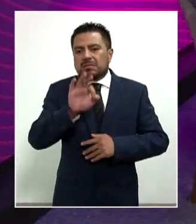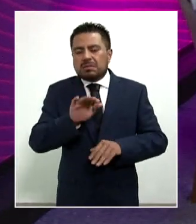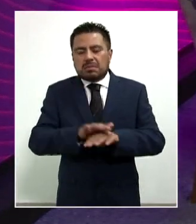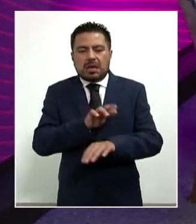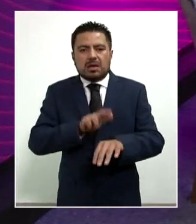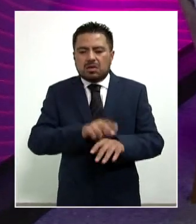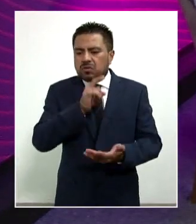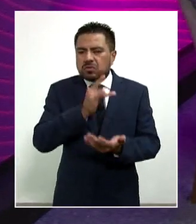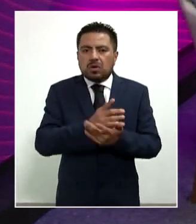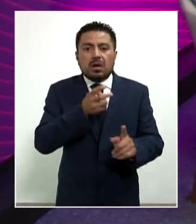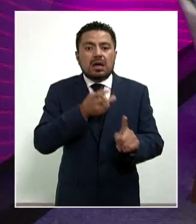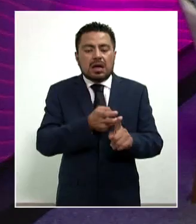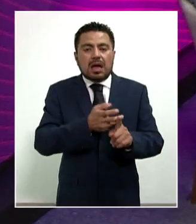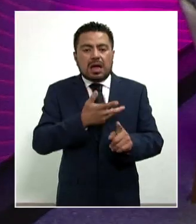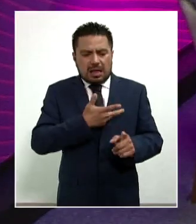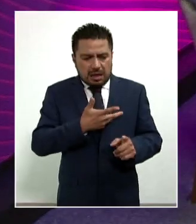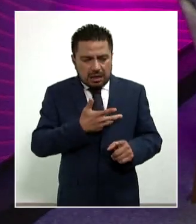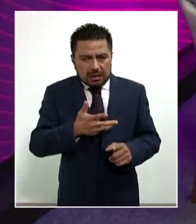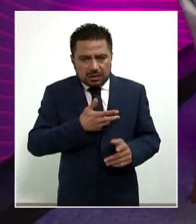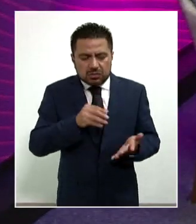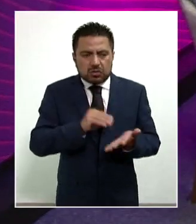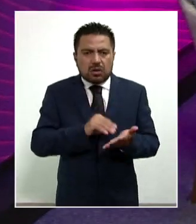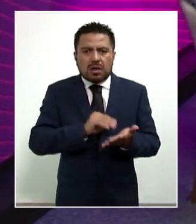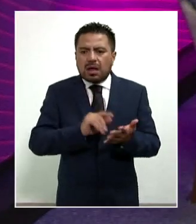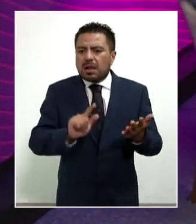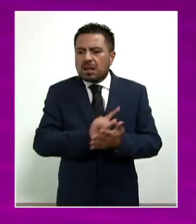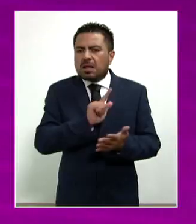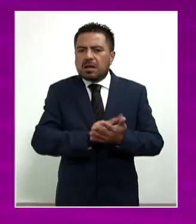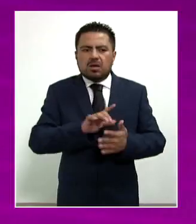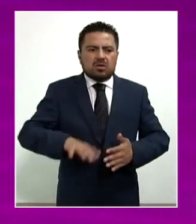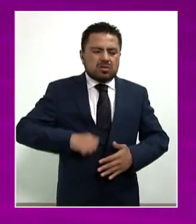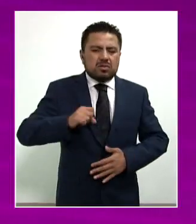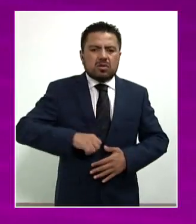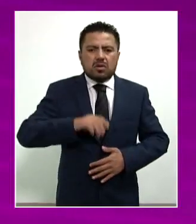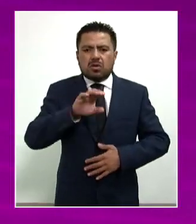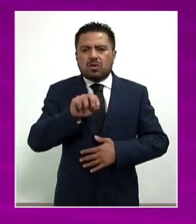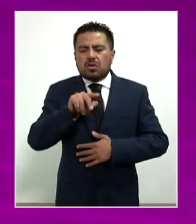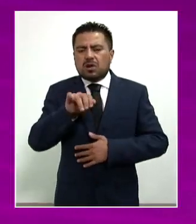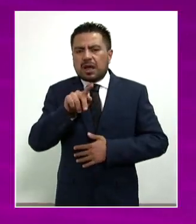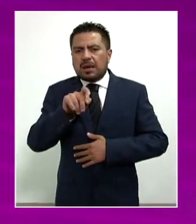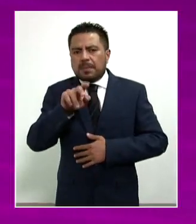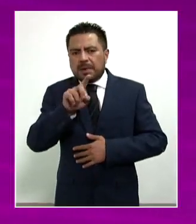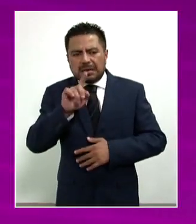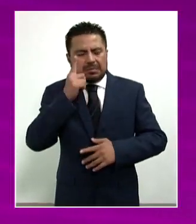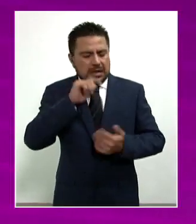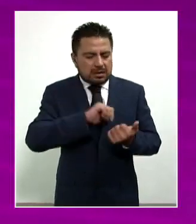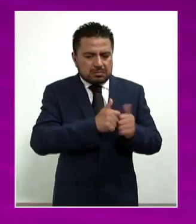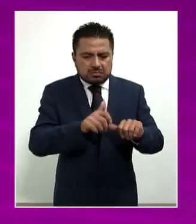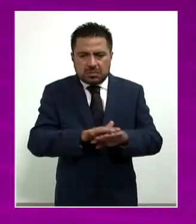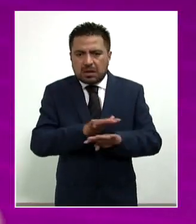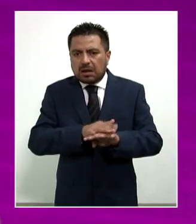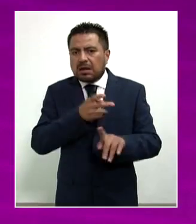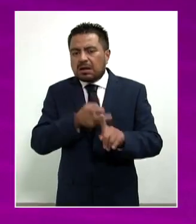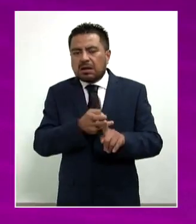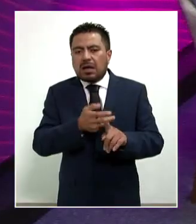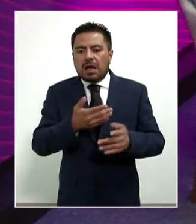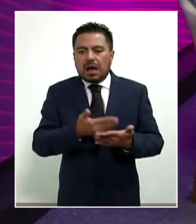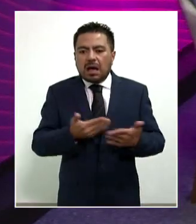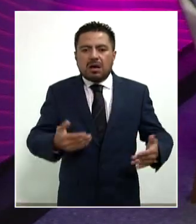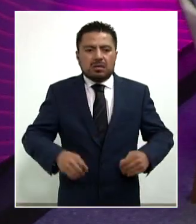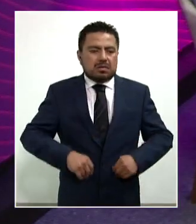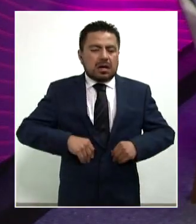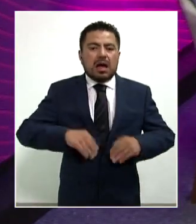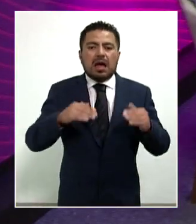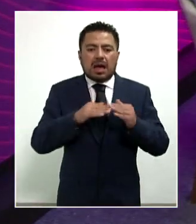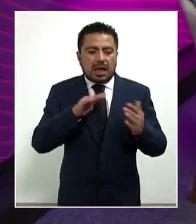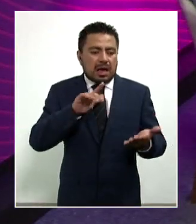solo. Eso está, ¿no? Estaba en la ley y es un esfuerzo que el CONAPRED ha hecho por transformar esa situación. Pero digamos, lo que vivían las trabajadoras del